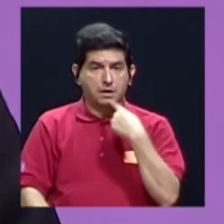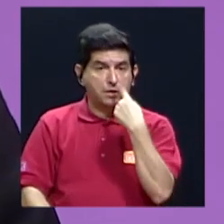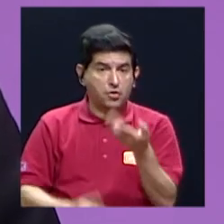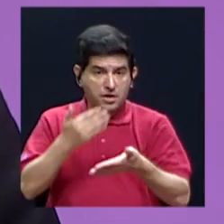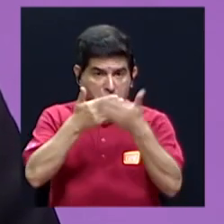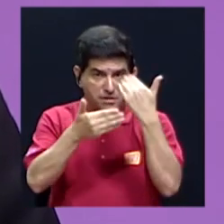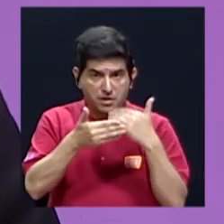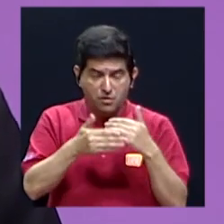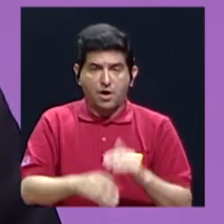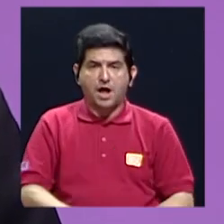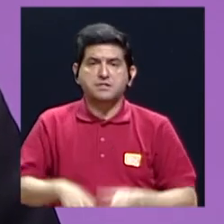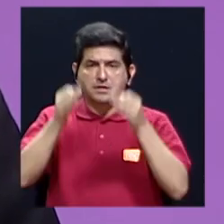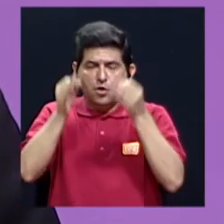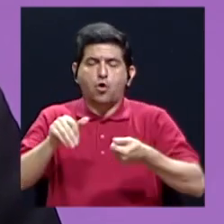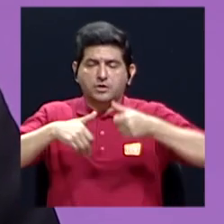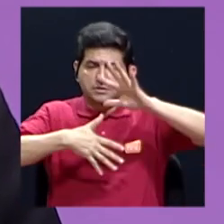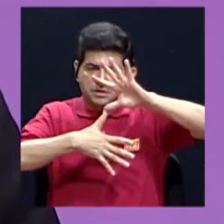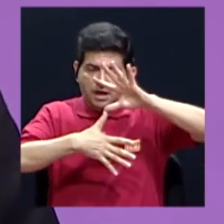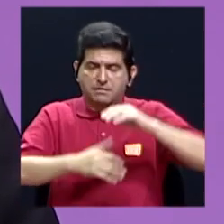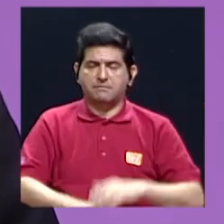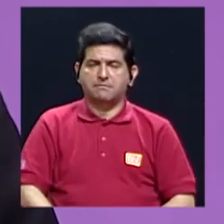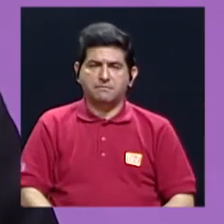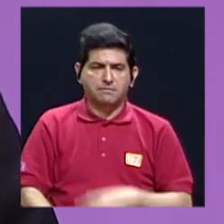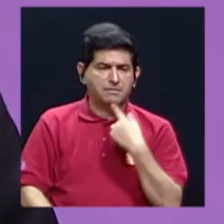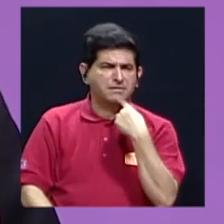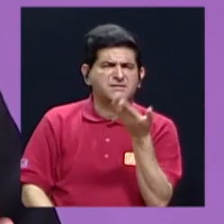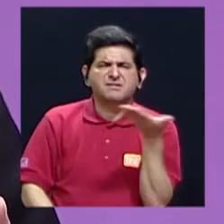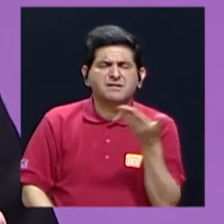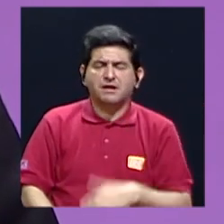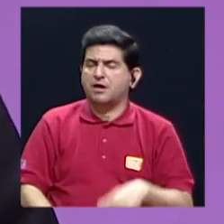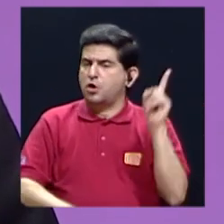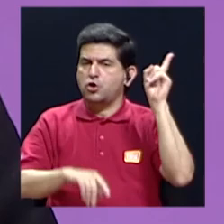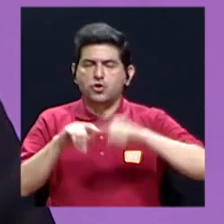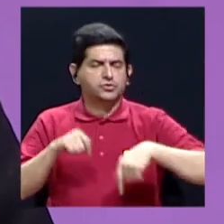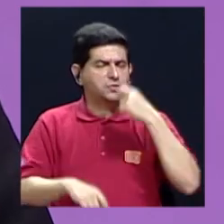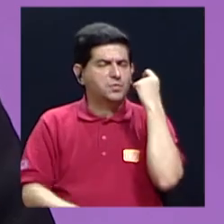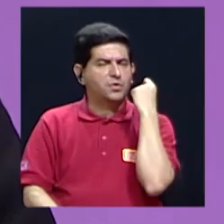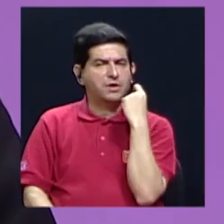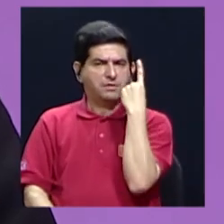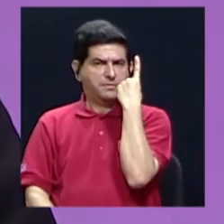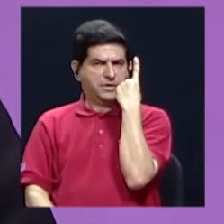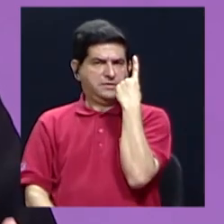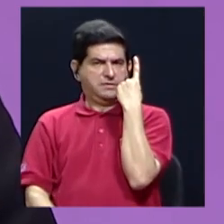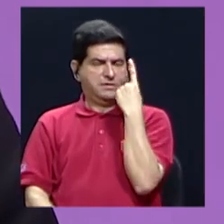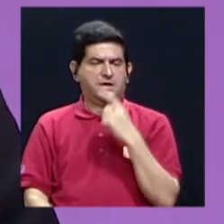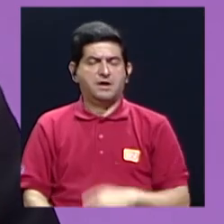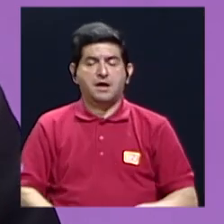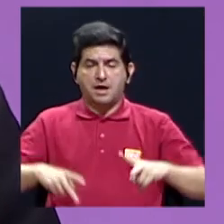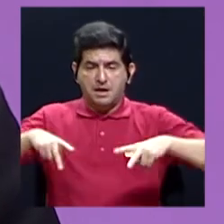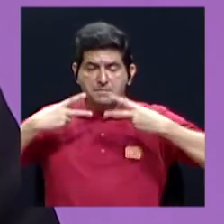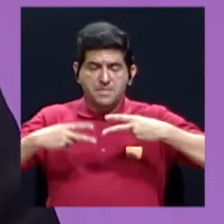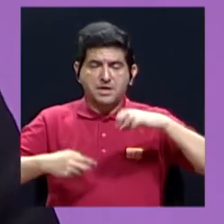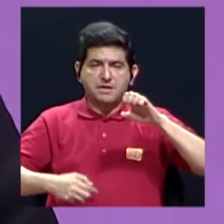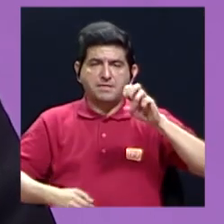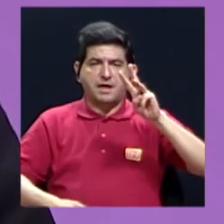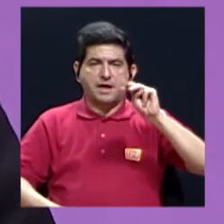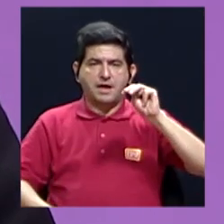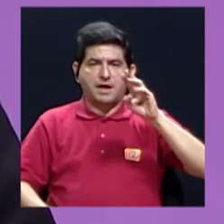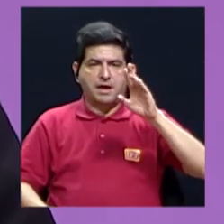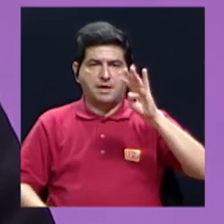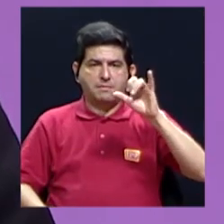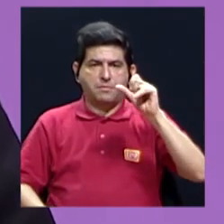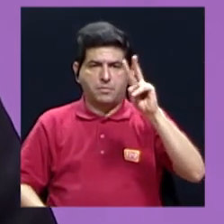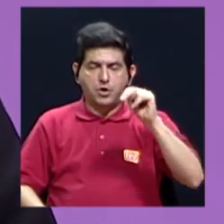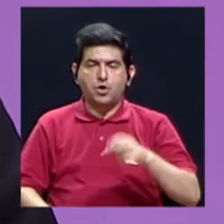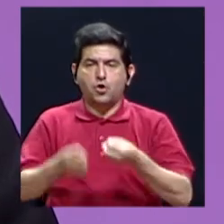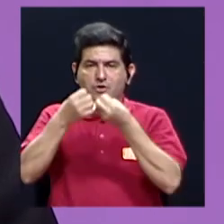dijo la Corte Interamericana. La Corte Interamericana dijo que no se podía entender la vida del embrión al